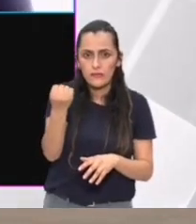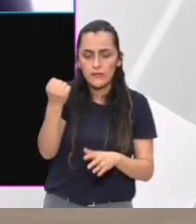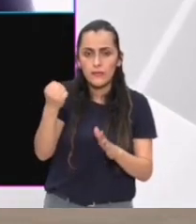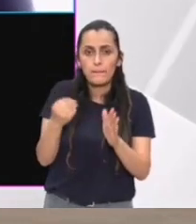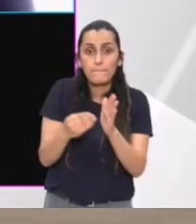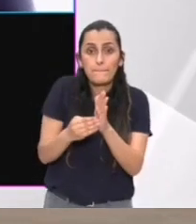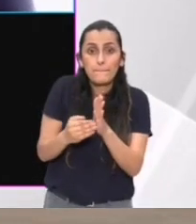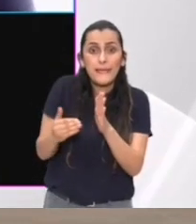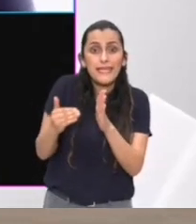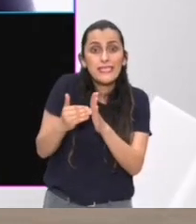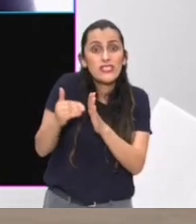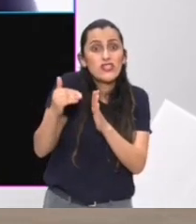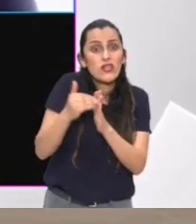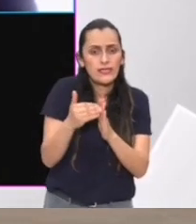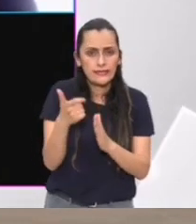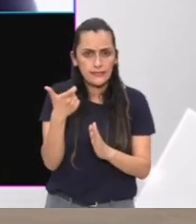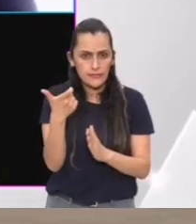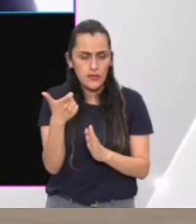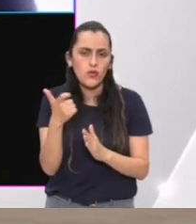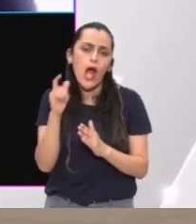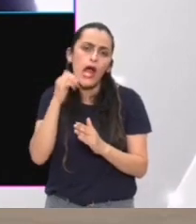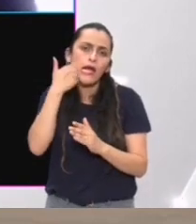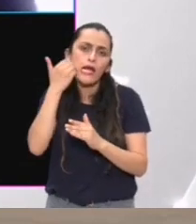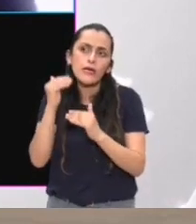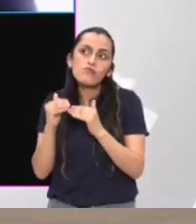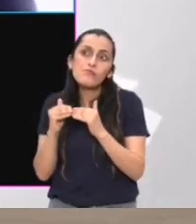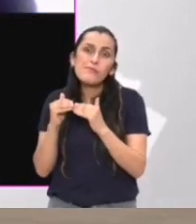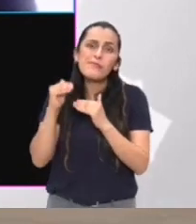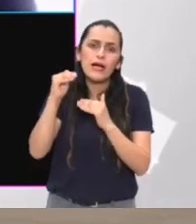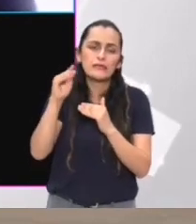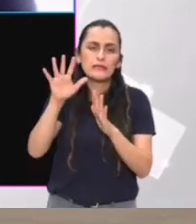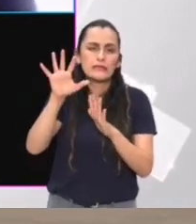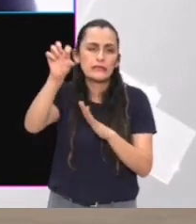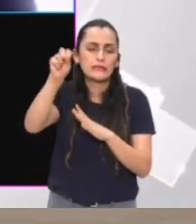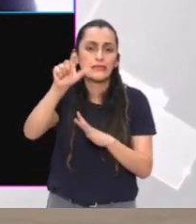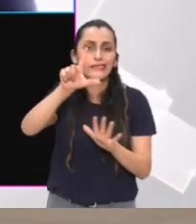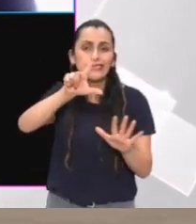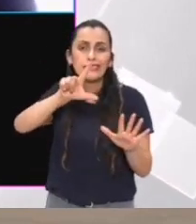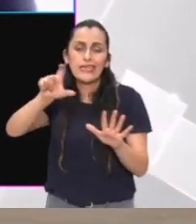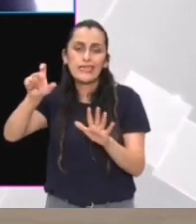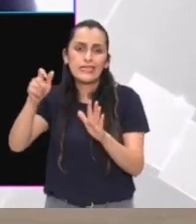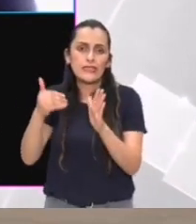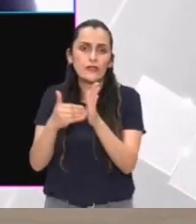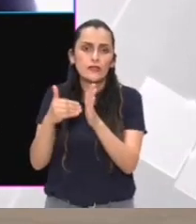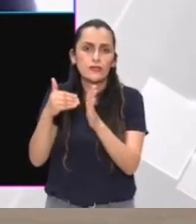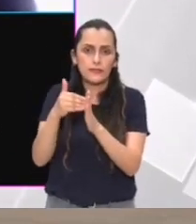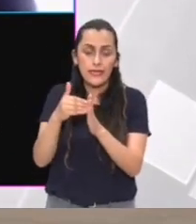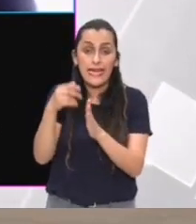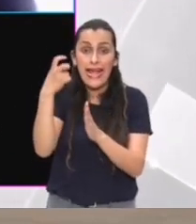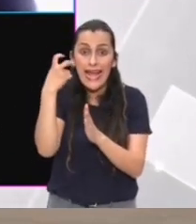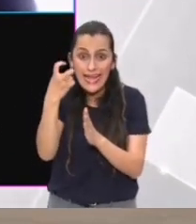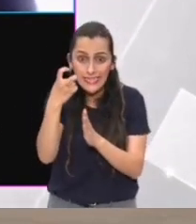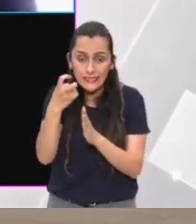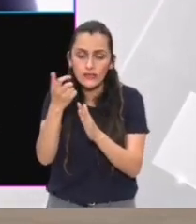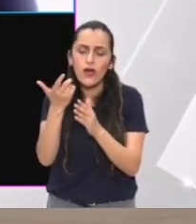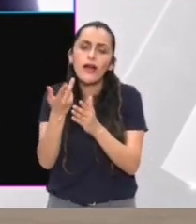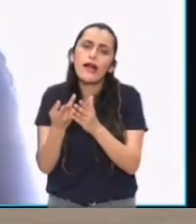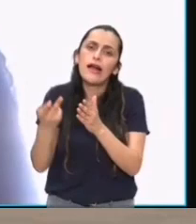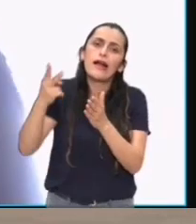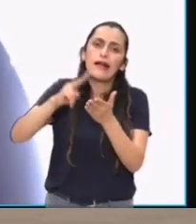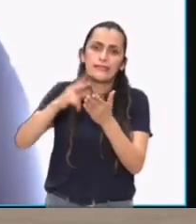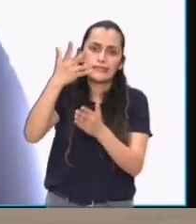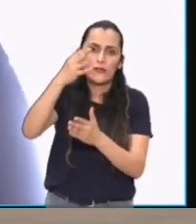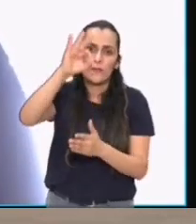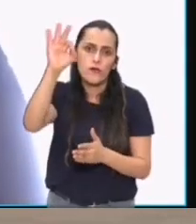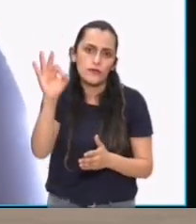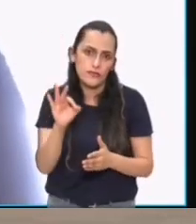de pesos y al menos es llegar a los 700 mil y tener un incremento neto del 5% sobre esa cantidad. Respecto a